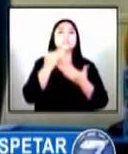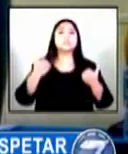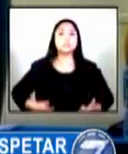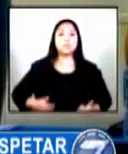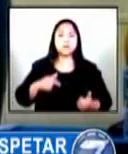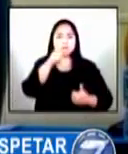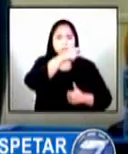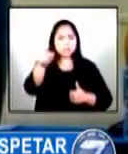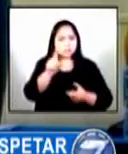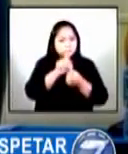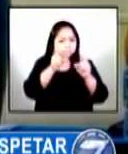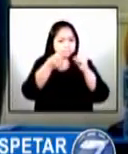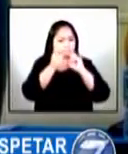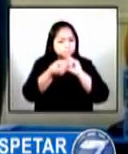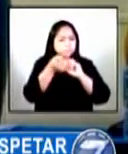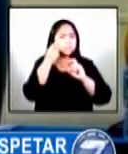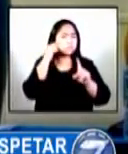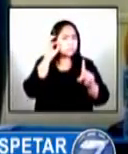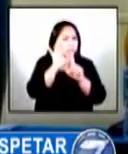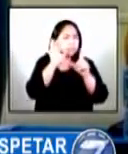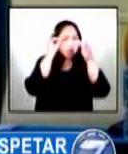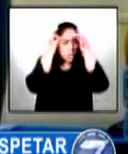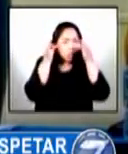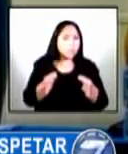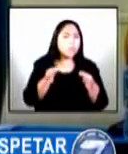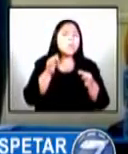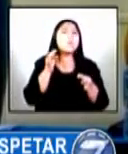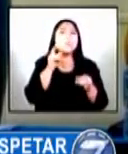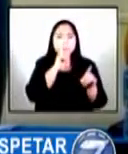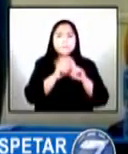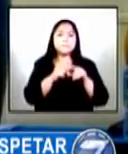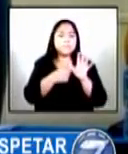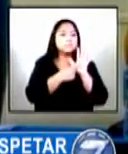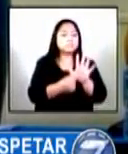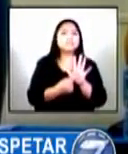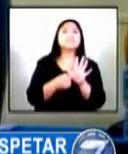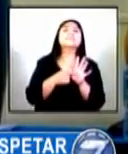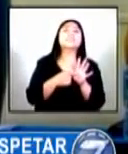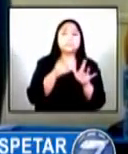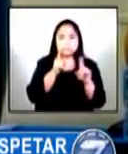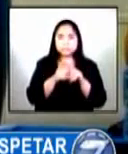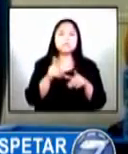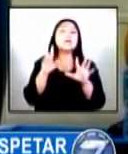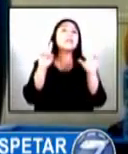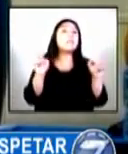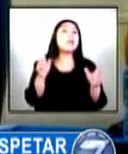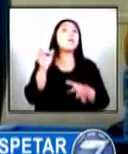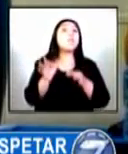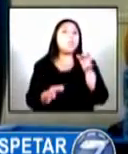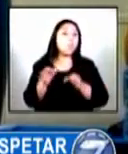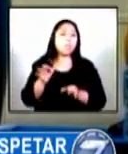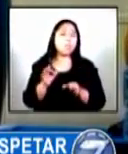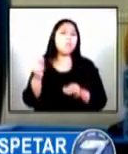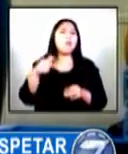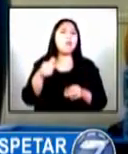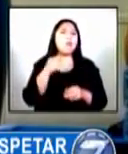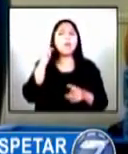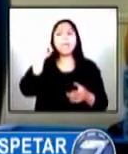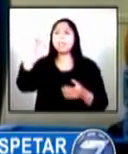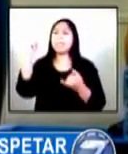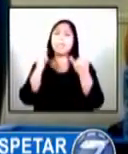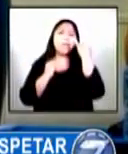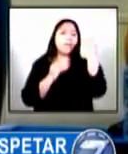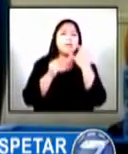con objetividad y reconocimiento de los marcos jurídicos nacionales sin sesgos ideológicos o